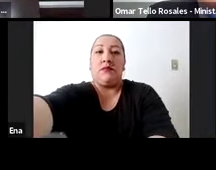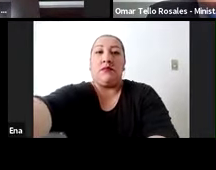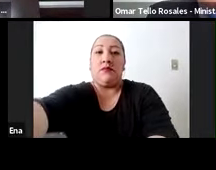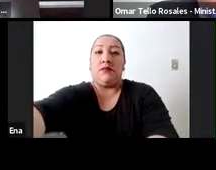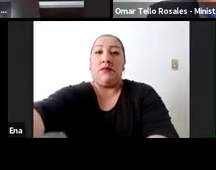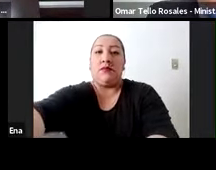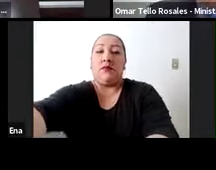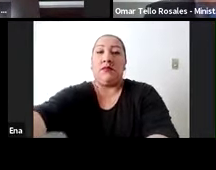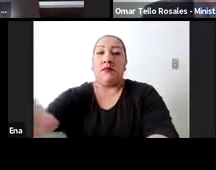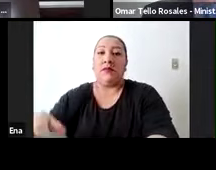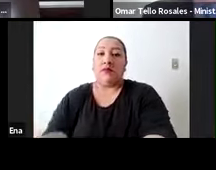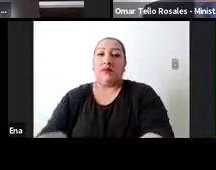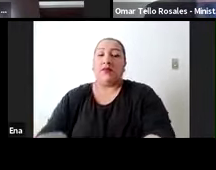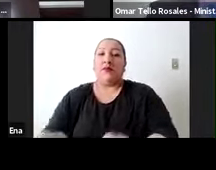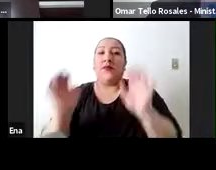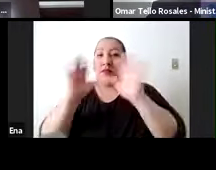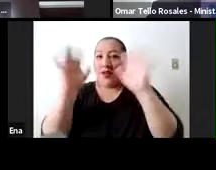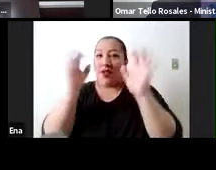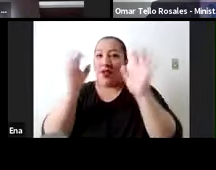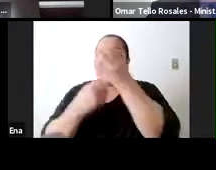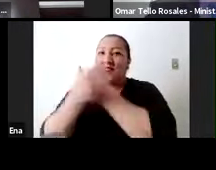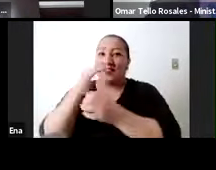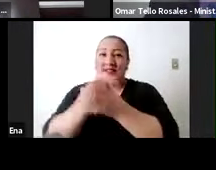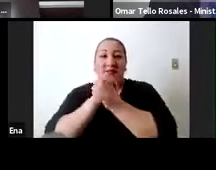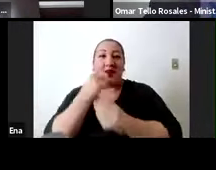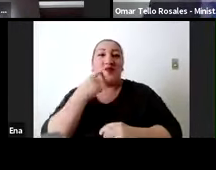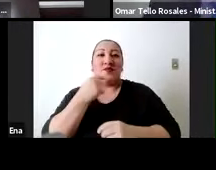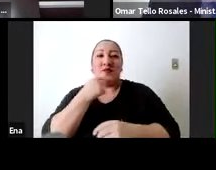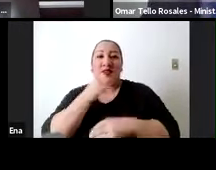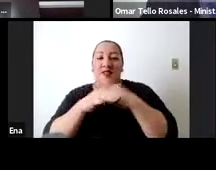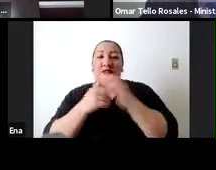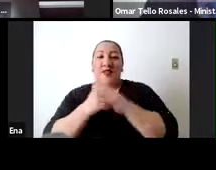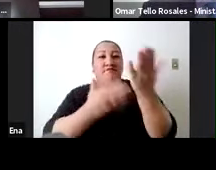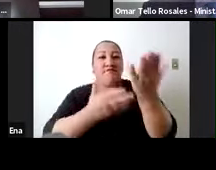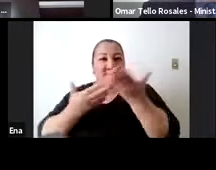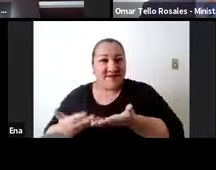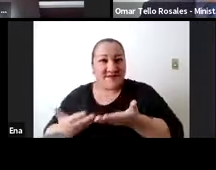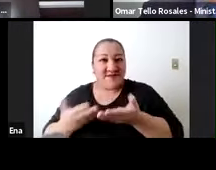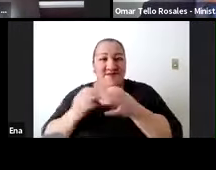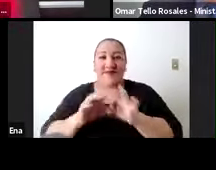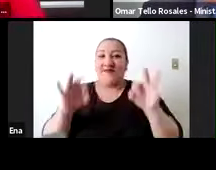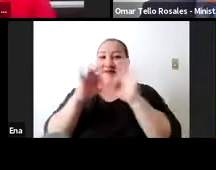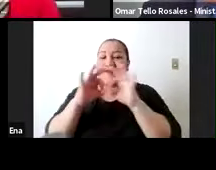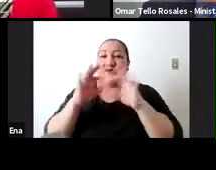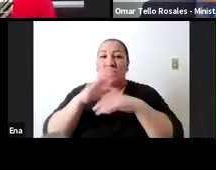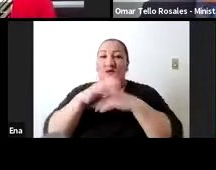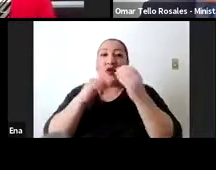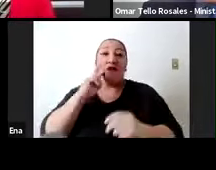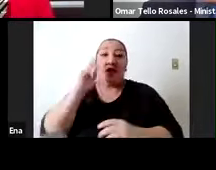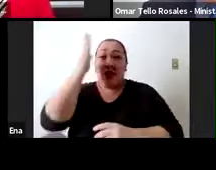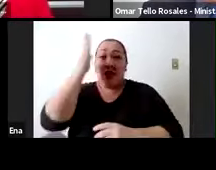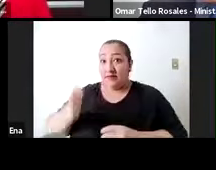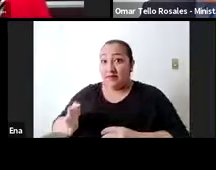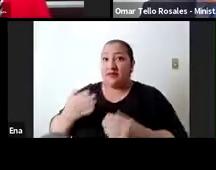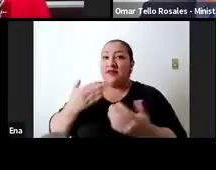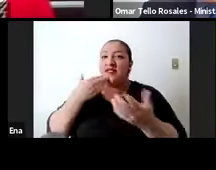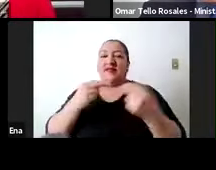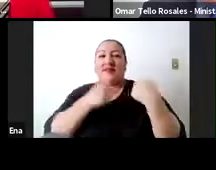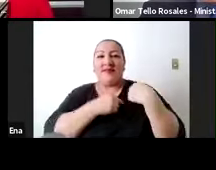Muy buenos días, amigas, amigos. Bienvenidos una vez más a los programas de los viernes organizados por la Defensoría del